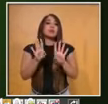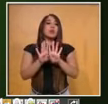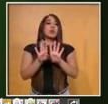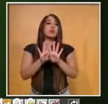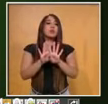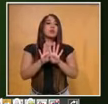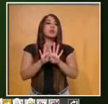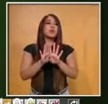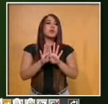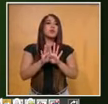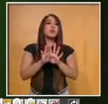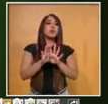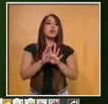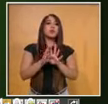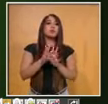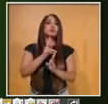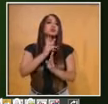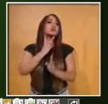la cuenca de Burgos.